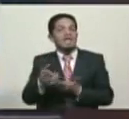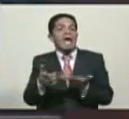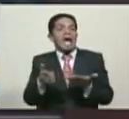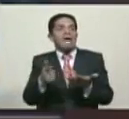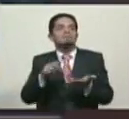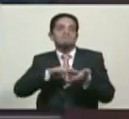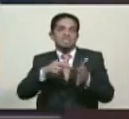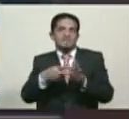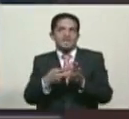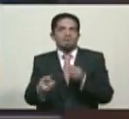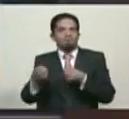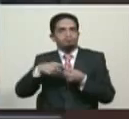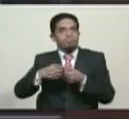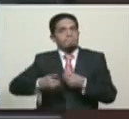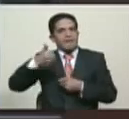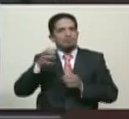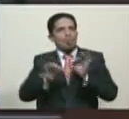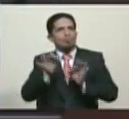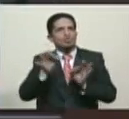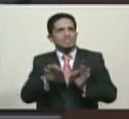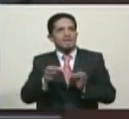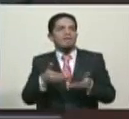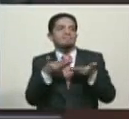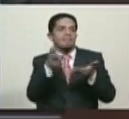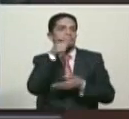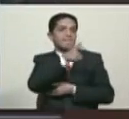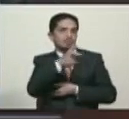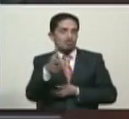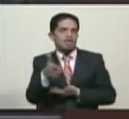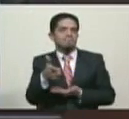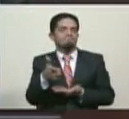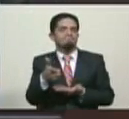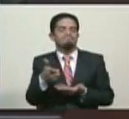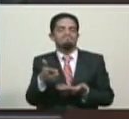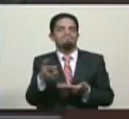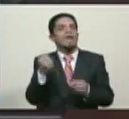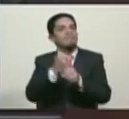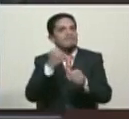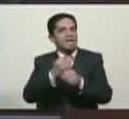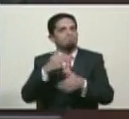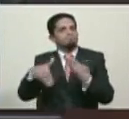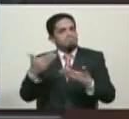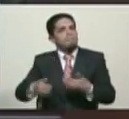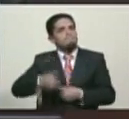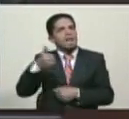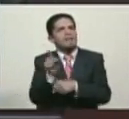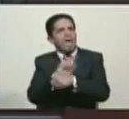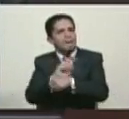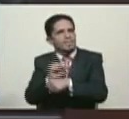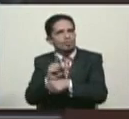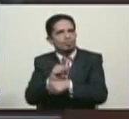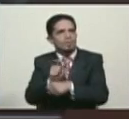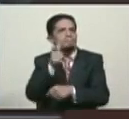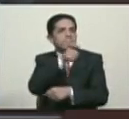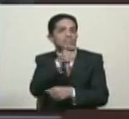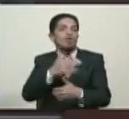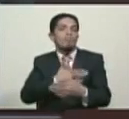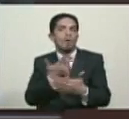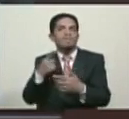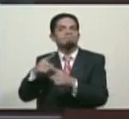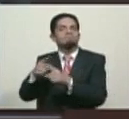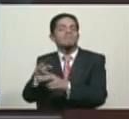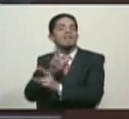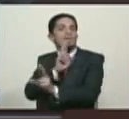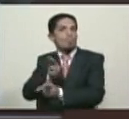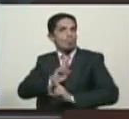Justicia y proveer a los usuarios de una justicia más expedita y accesible, para que los ciudadanos puedan obtener una